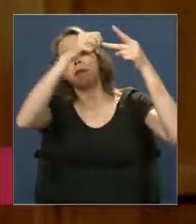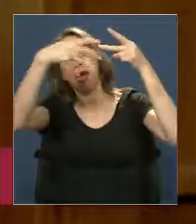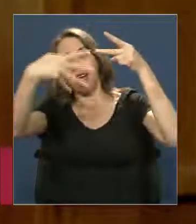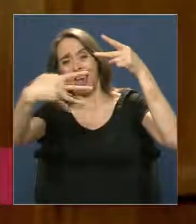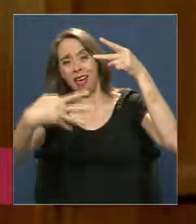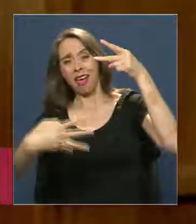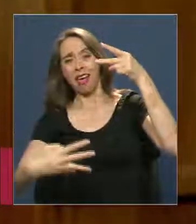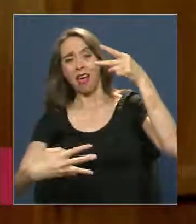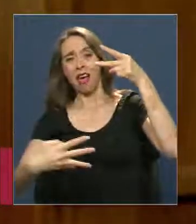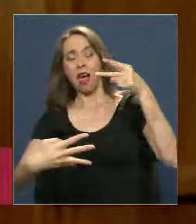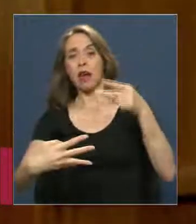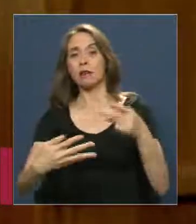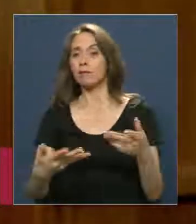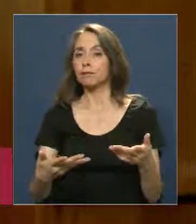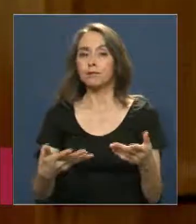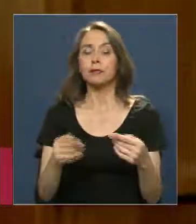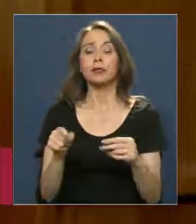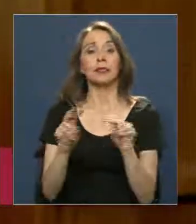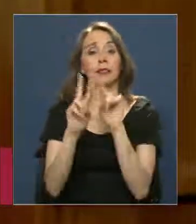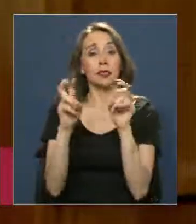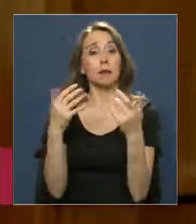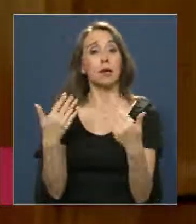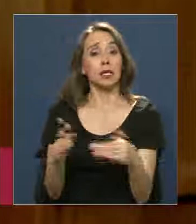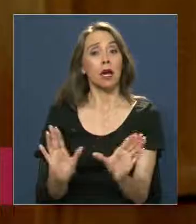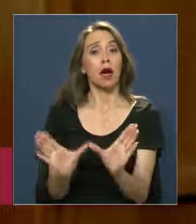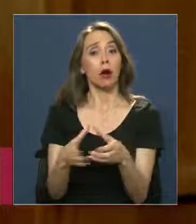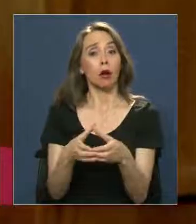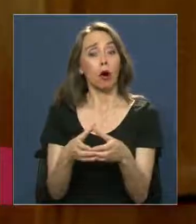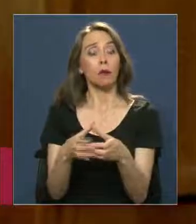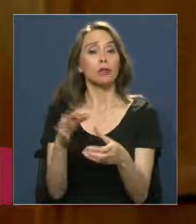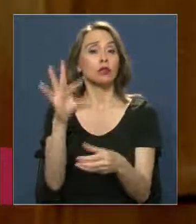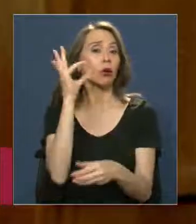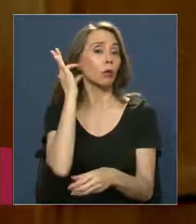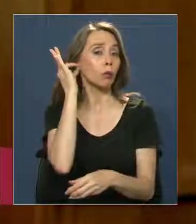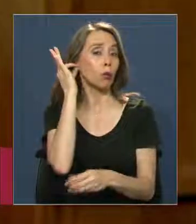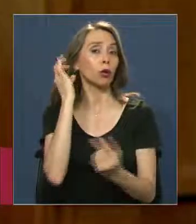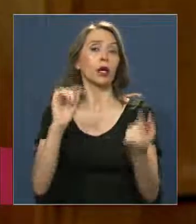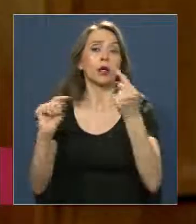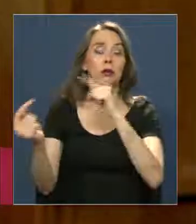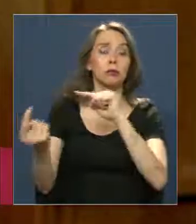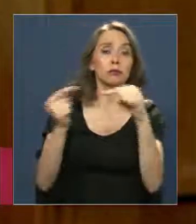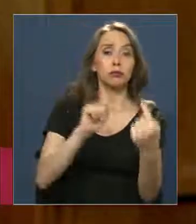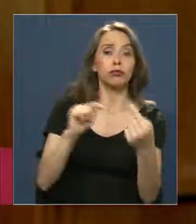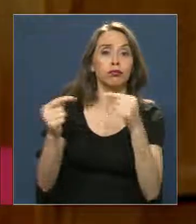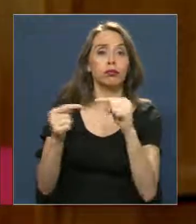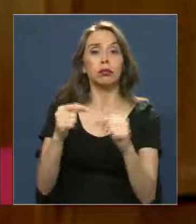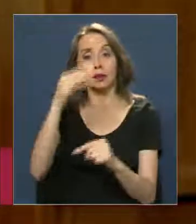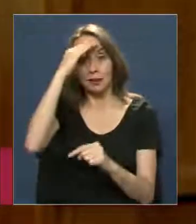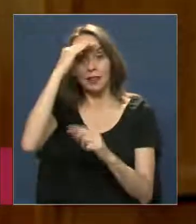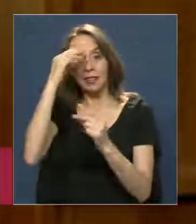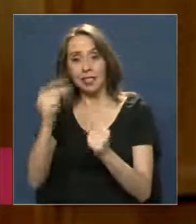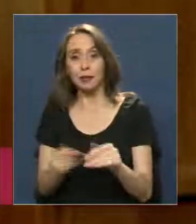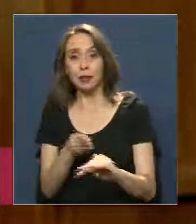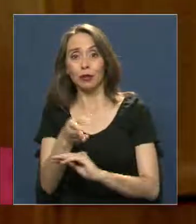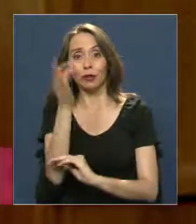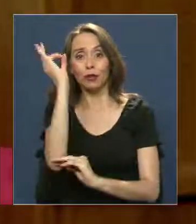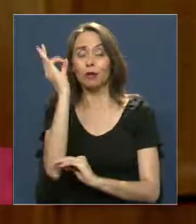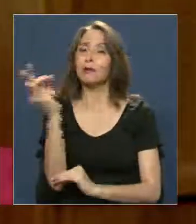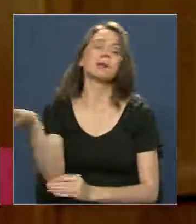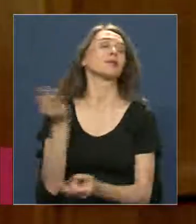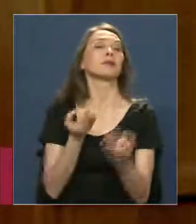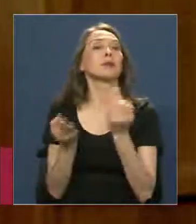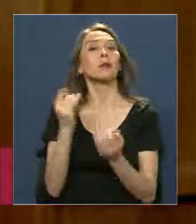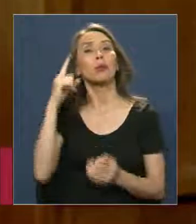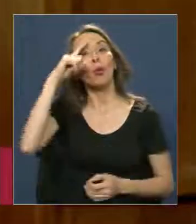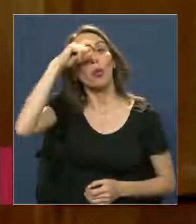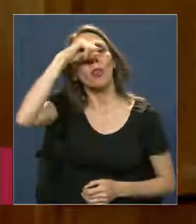muchas veces no tienen orilla. Este tema lo discutimos en la Comisión de Mujer y los especialistas nos dijeron que era muy difícil